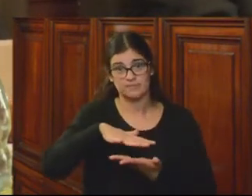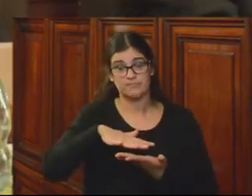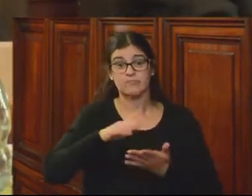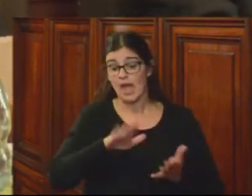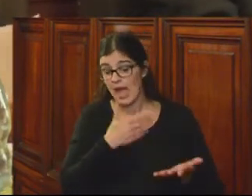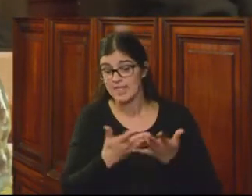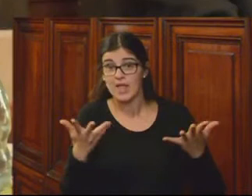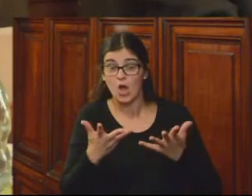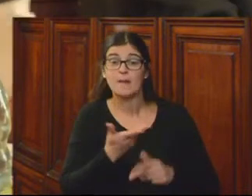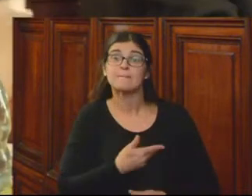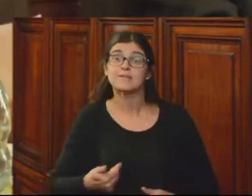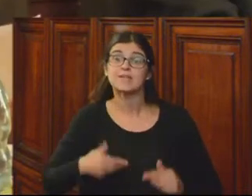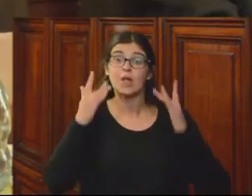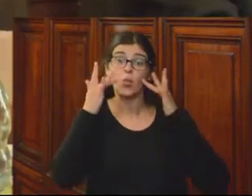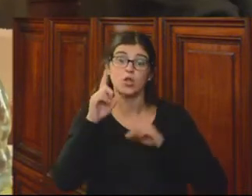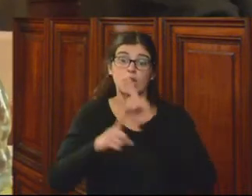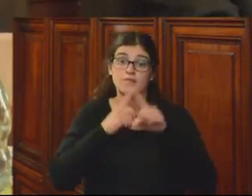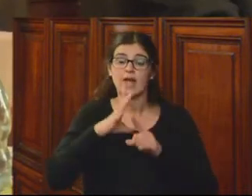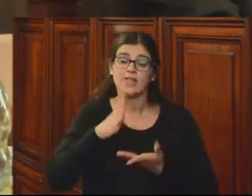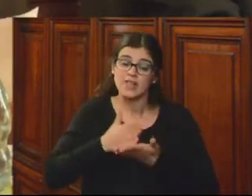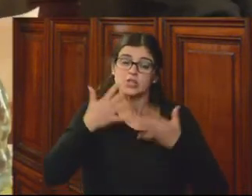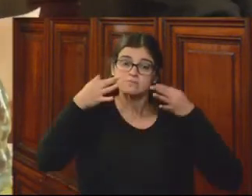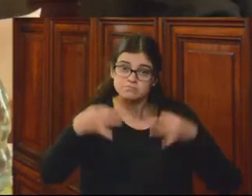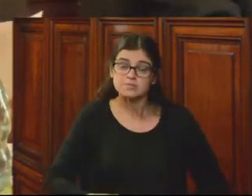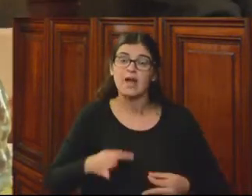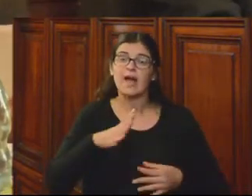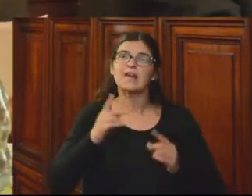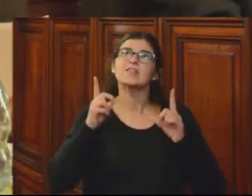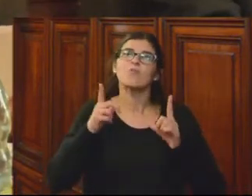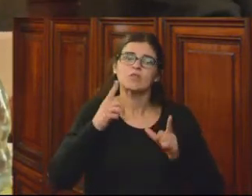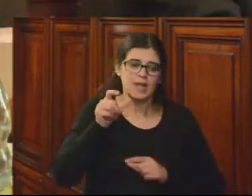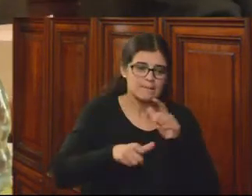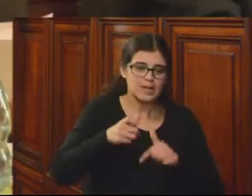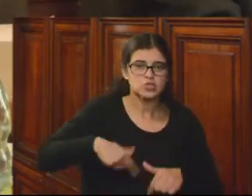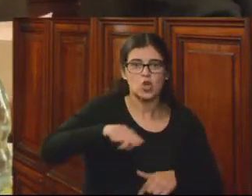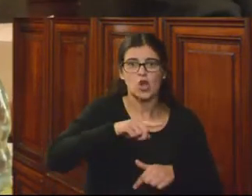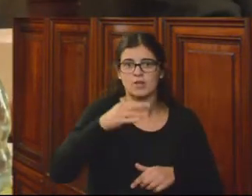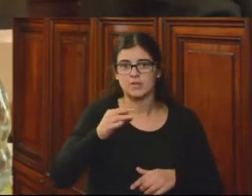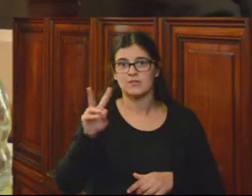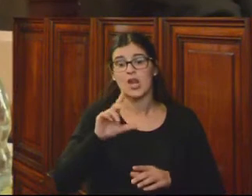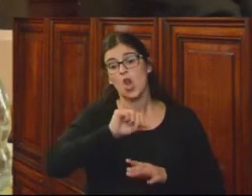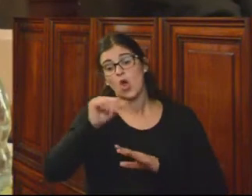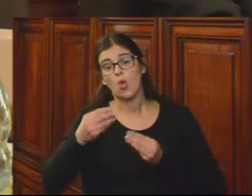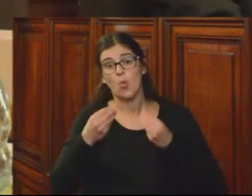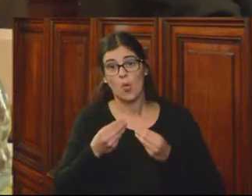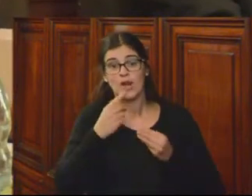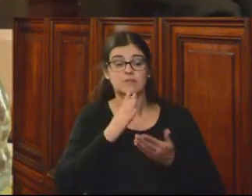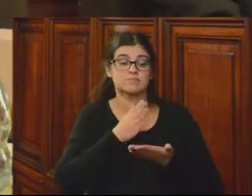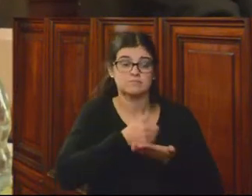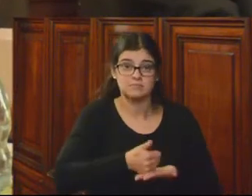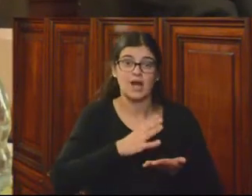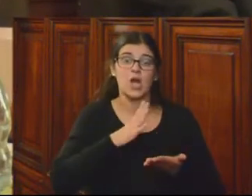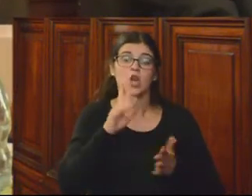hoy, presidente, la educación universitaria es un derecho real y concreto que disfruta la población venezolana y que exhibe los siguientes logros. Presencia territorial en